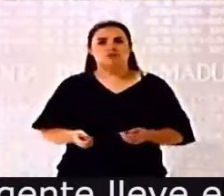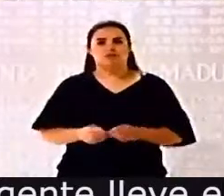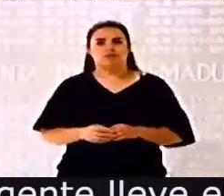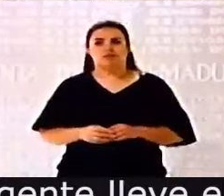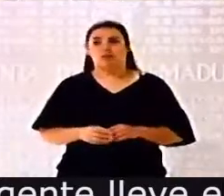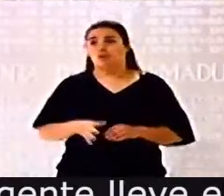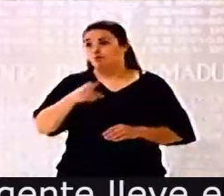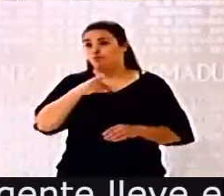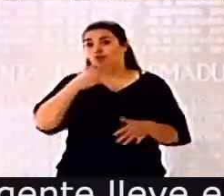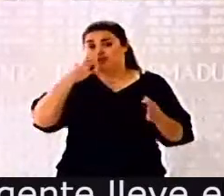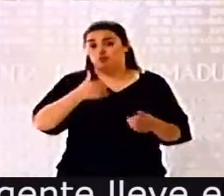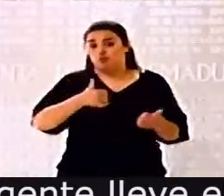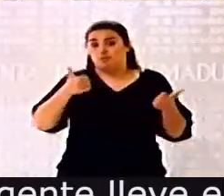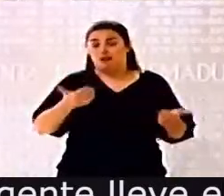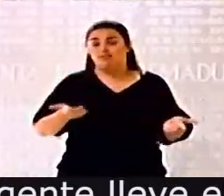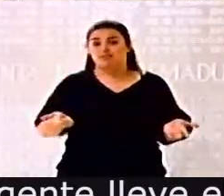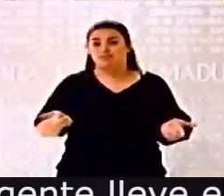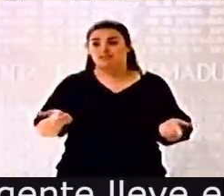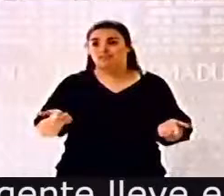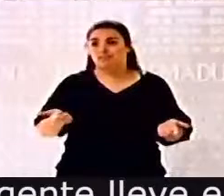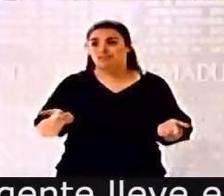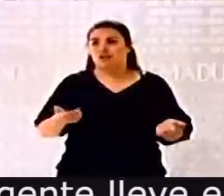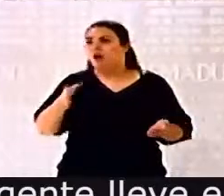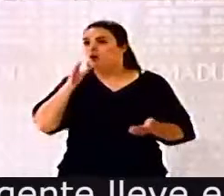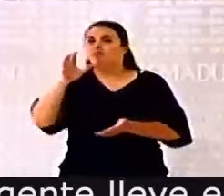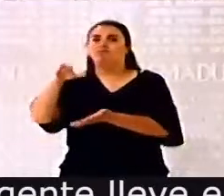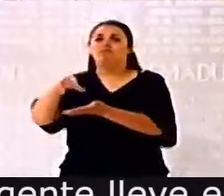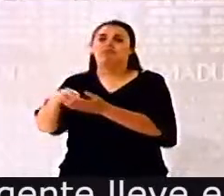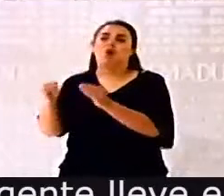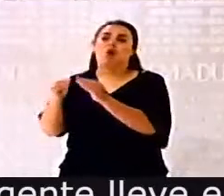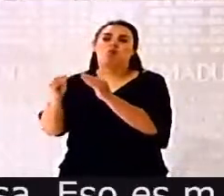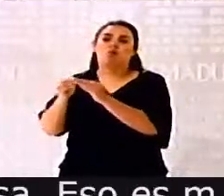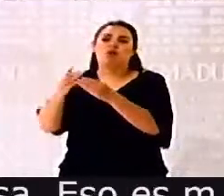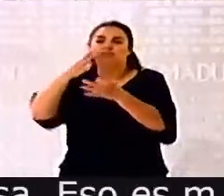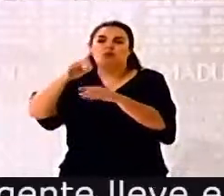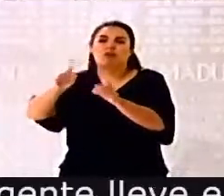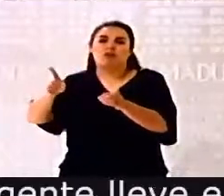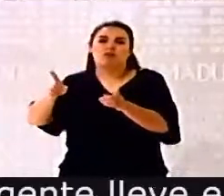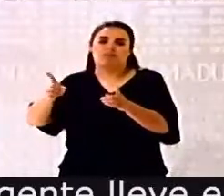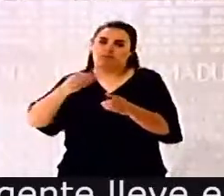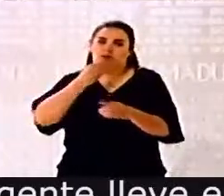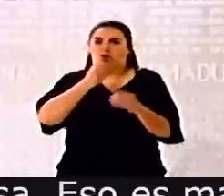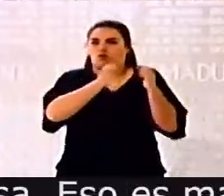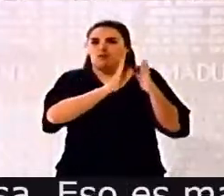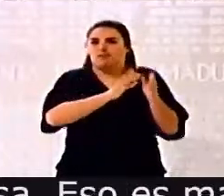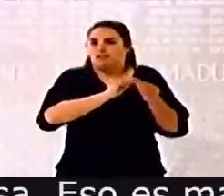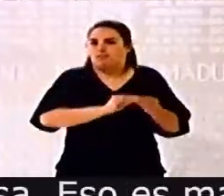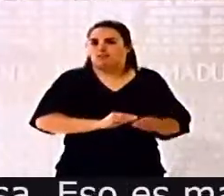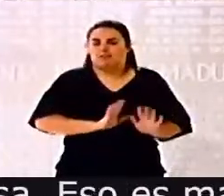Porque eso es más seguro que tener unas instalaciones comunes inseguras.